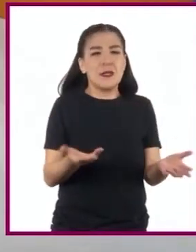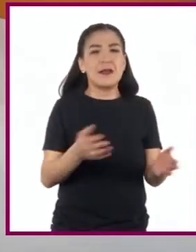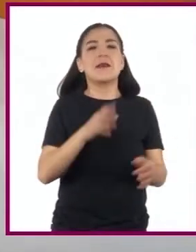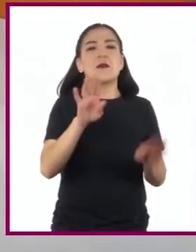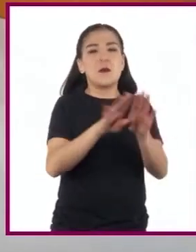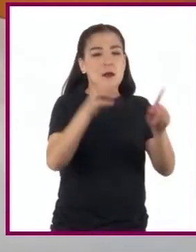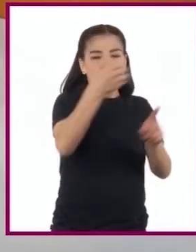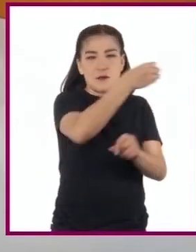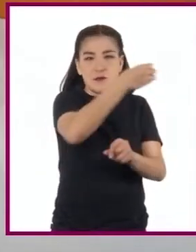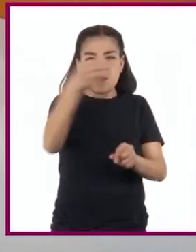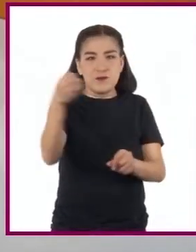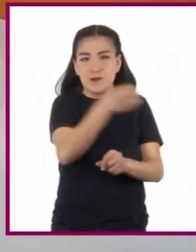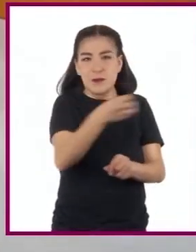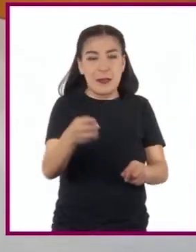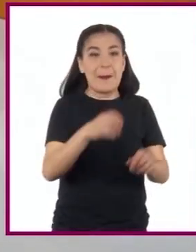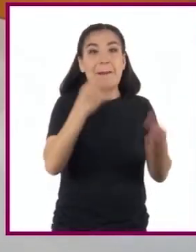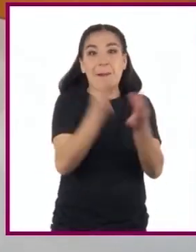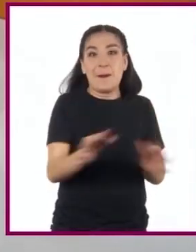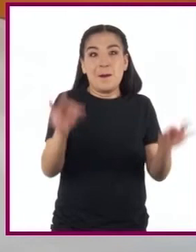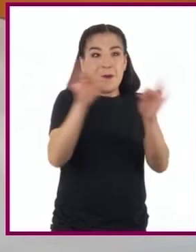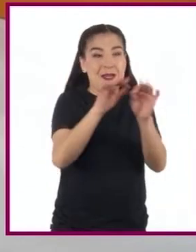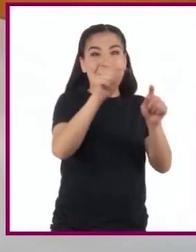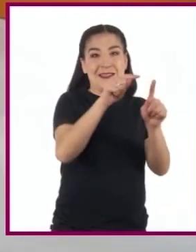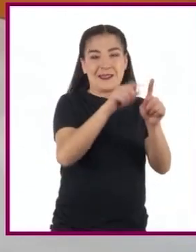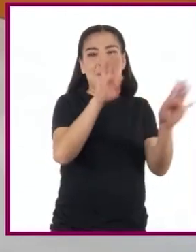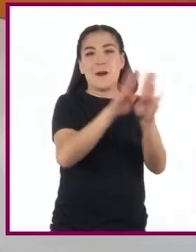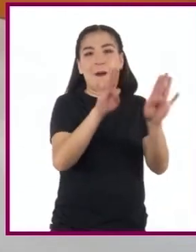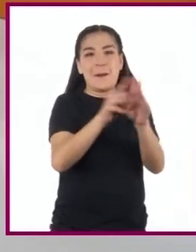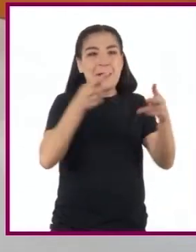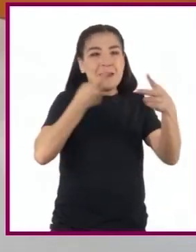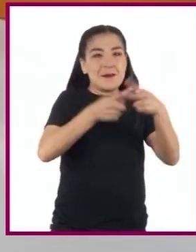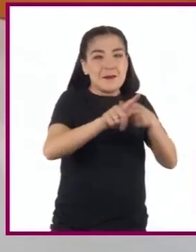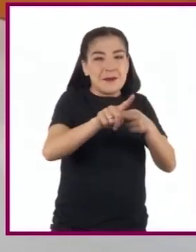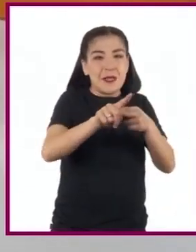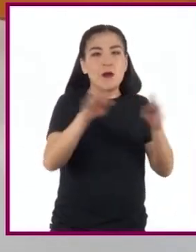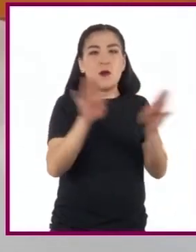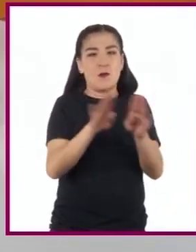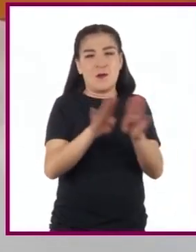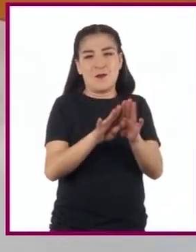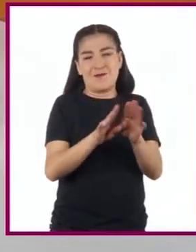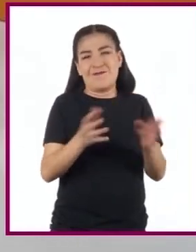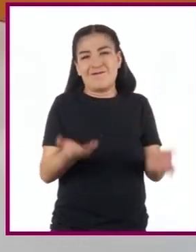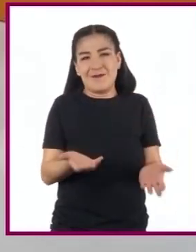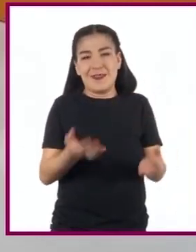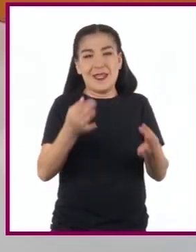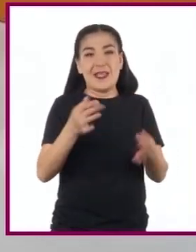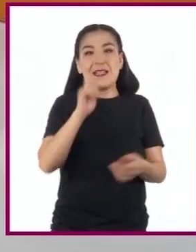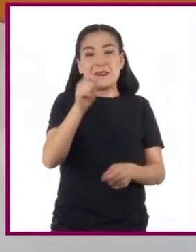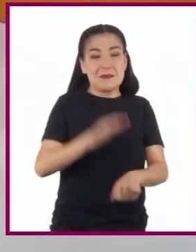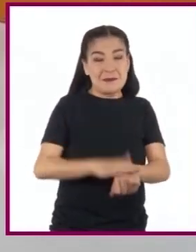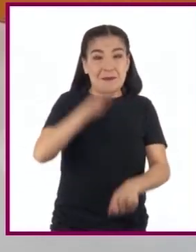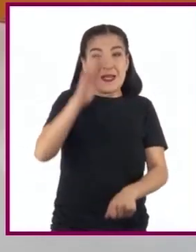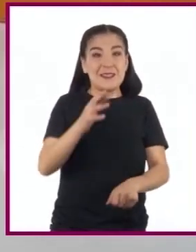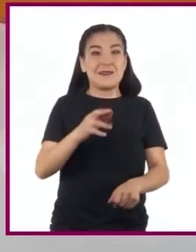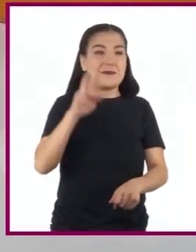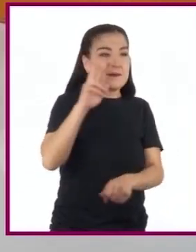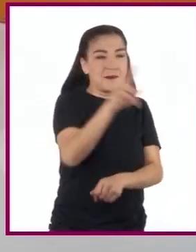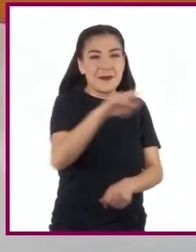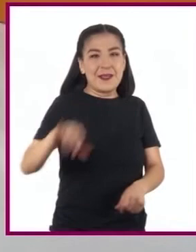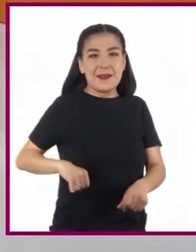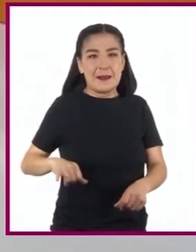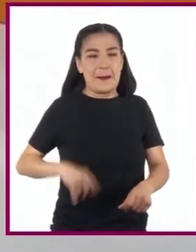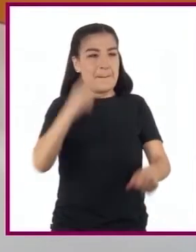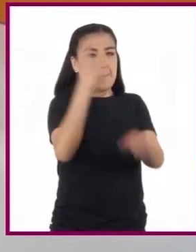en orden decreciente de importancia, es decir, aquello que resulta de mayor importancia se colocará sobre